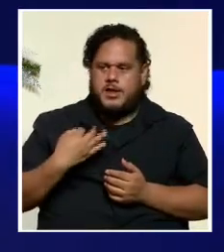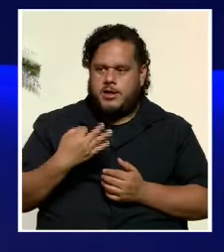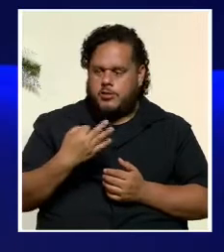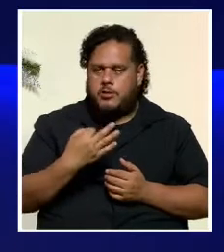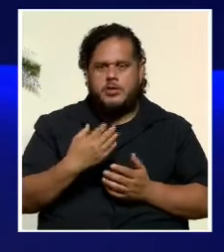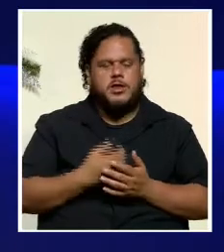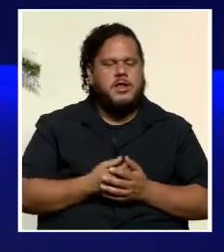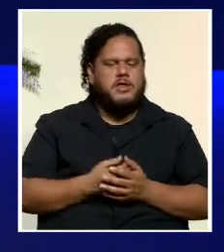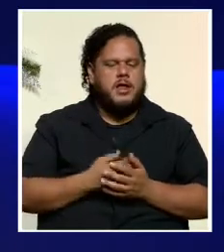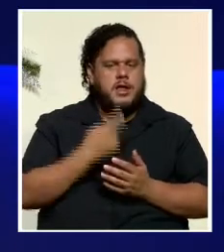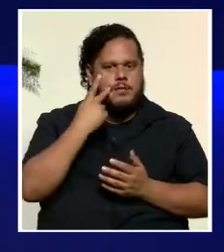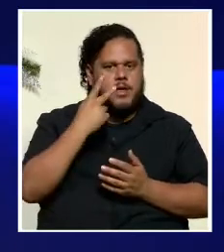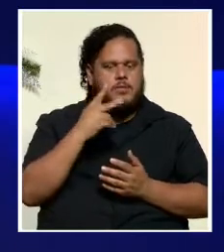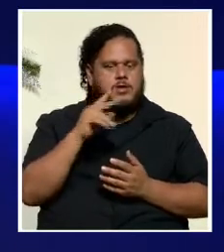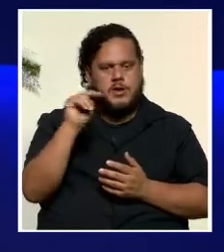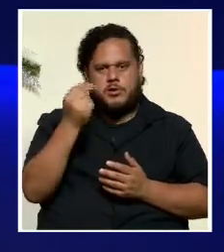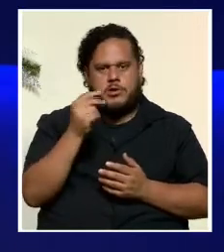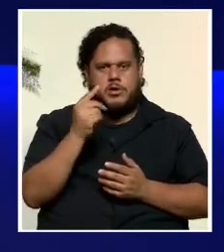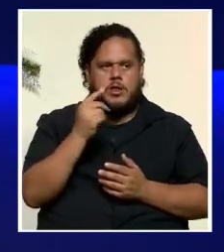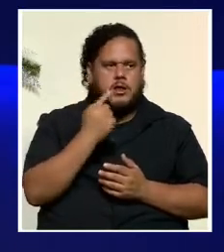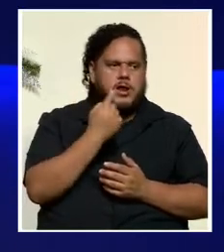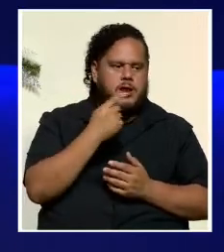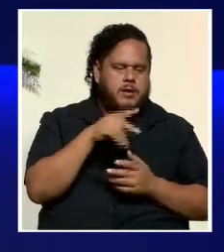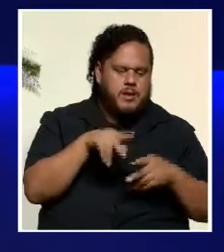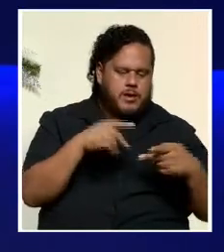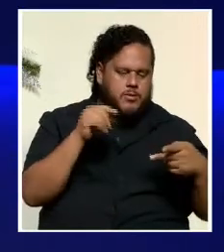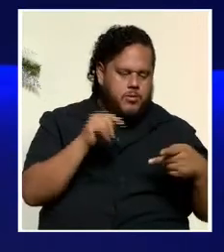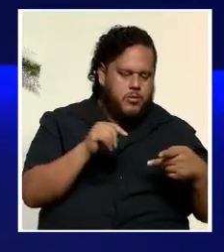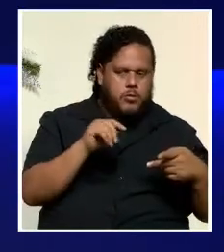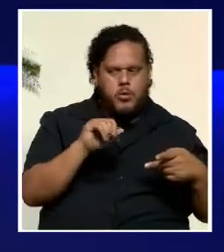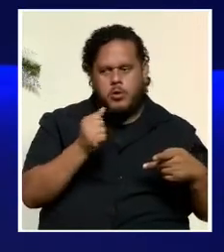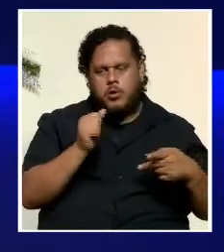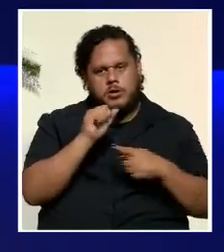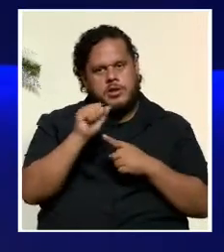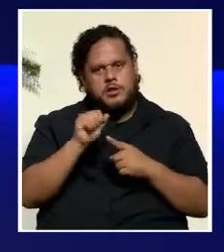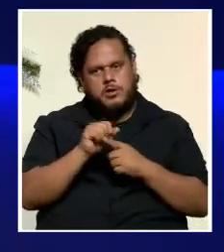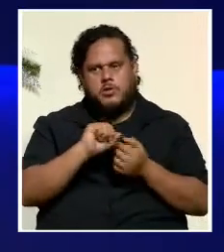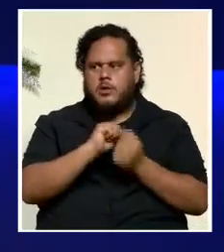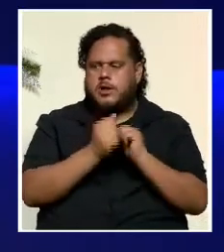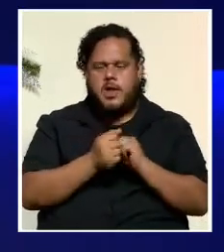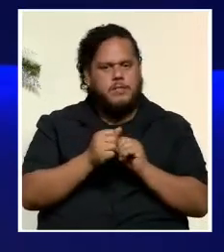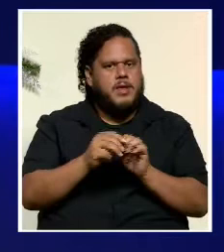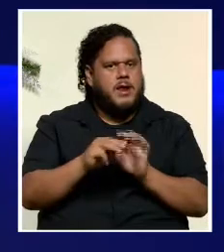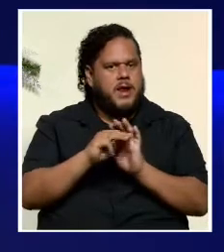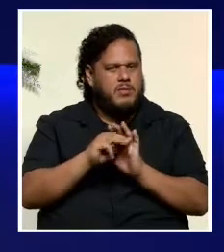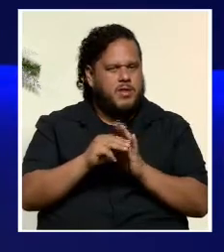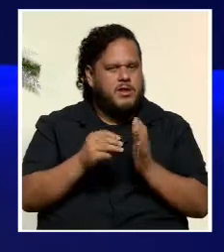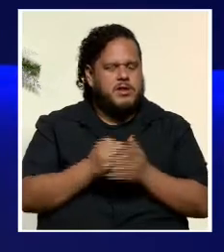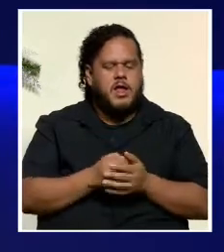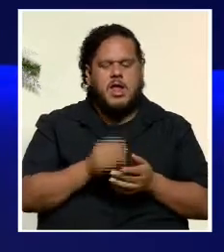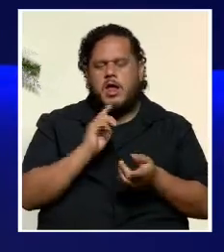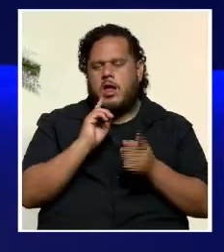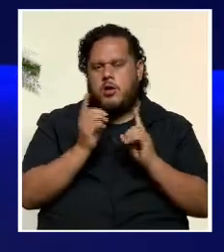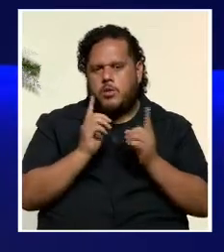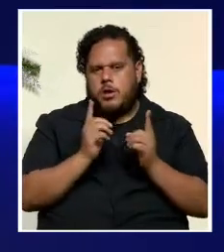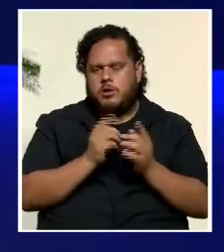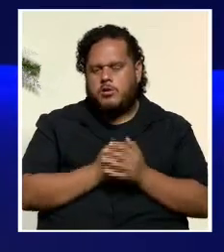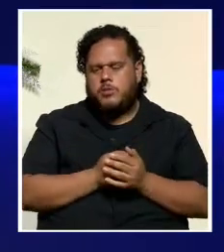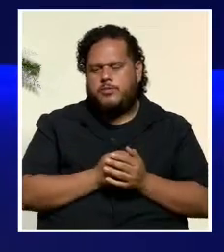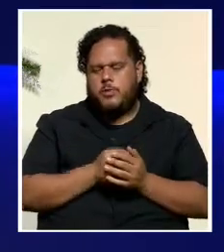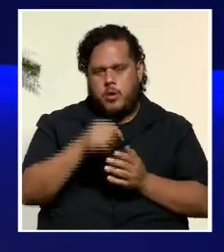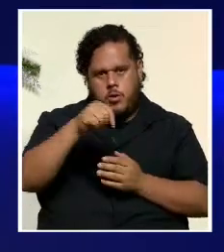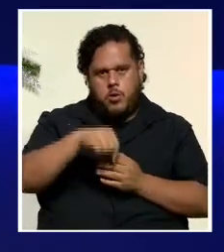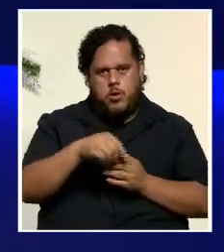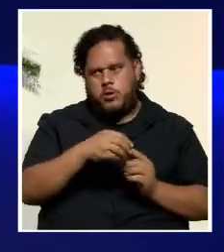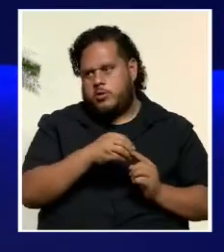noticias leemos uno u otro caso, cambian las modalidades. ¿Cuáles son hoy los